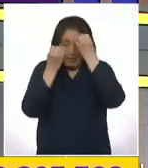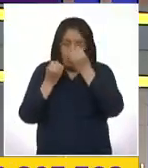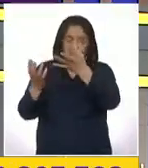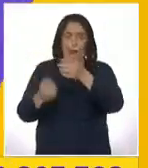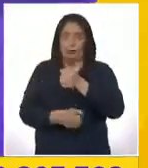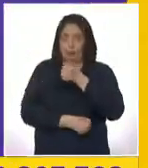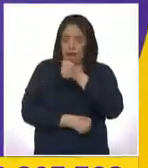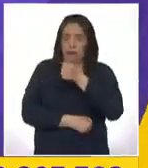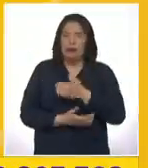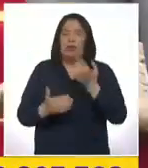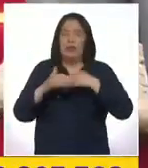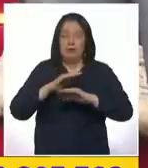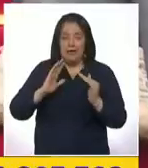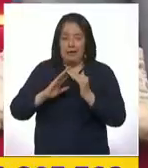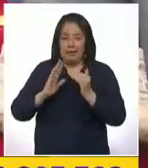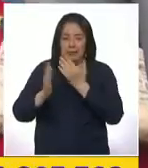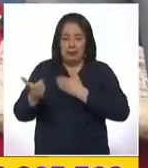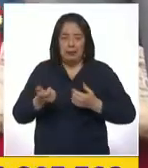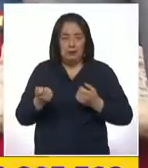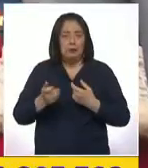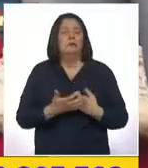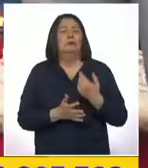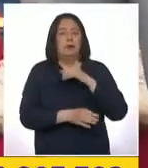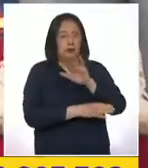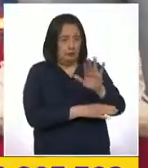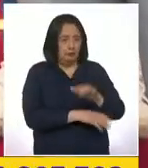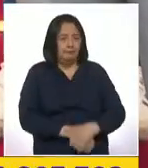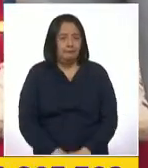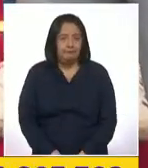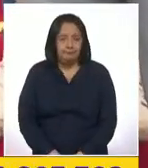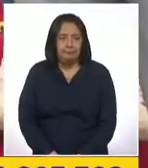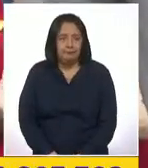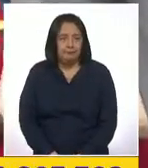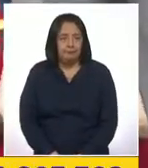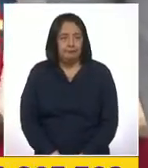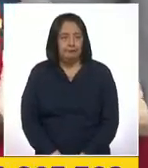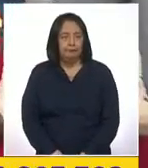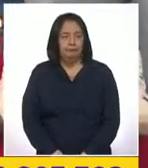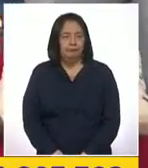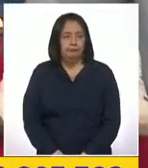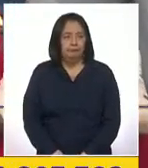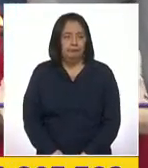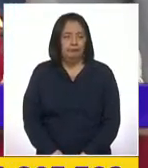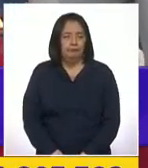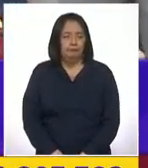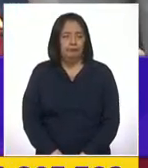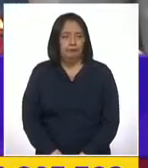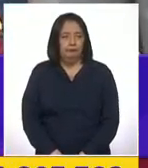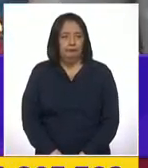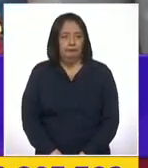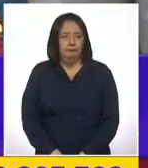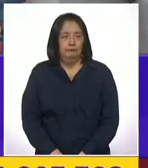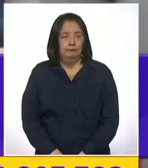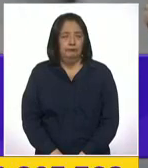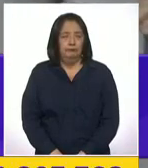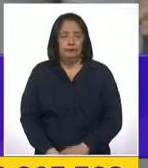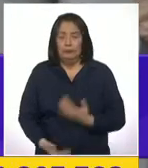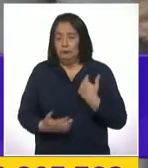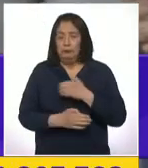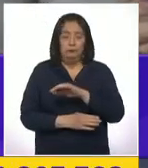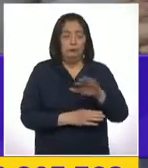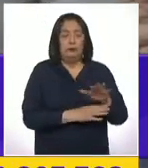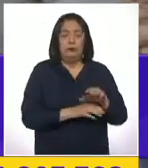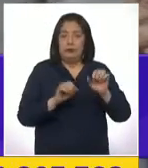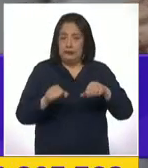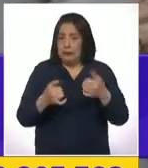Vanessa Sánchez desde el interior del Palacio de Gobierno. Vanessa, buenas tardes. A partir de ustedes, a través de sus dirigentes. Muy buenas tardes, Fátima.